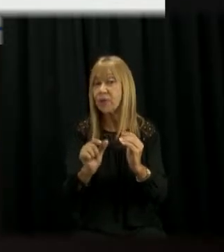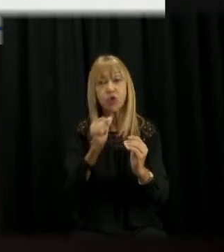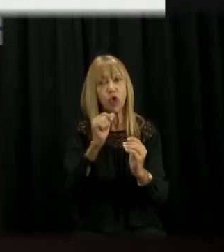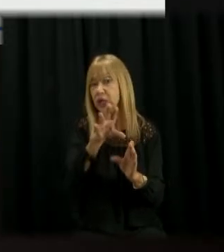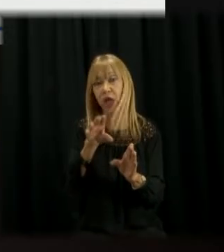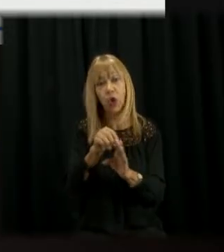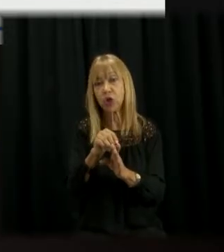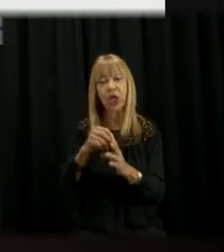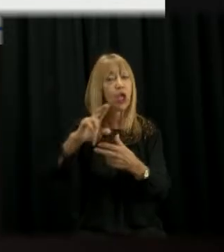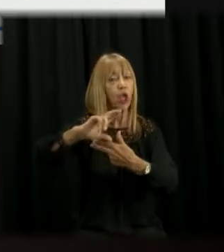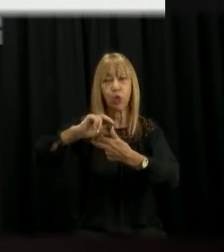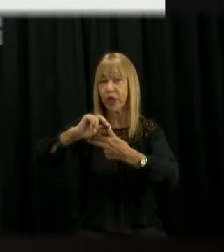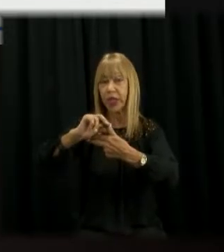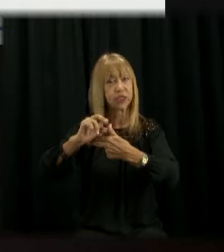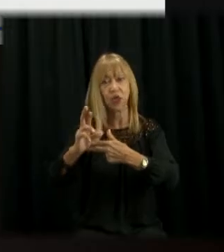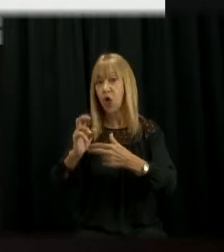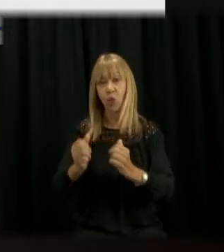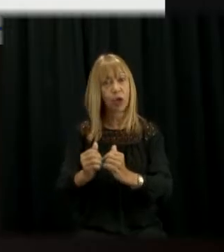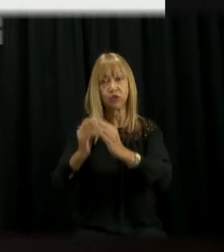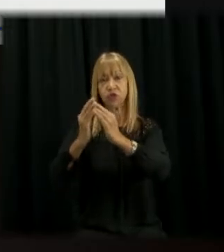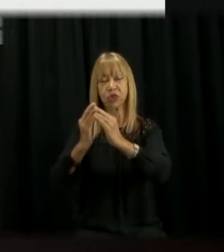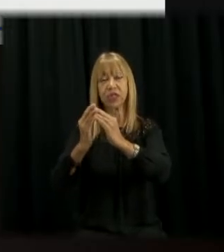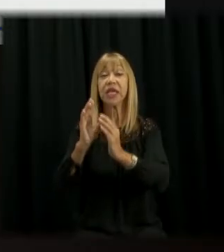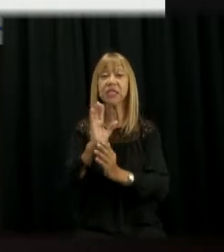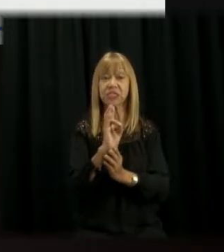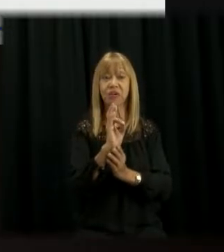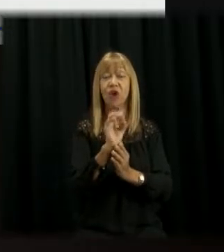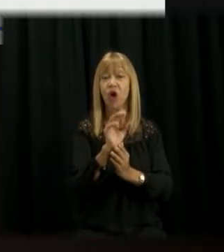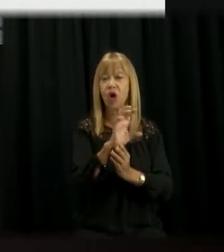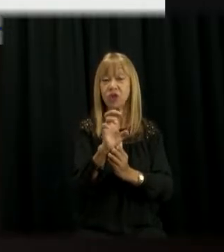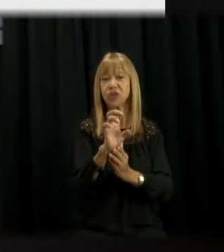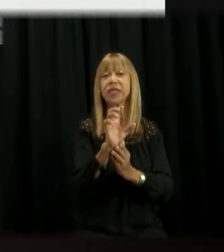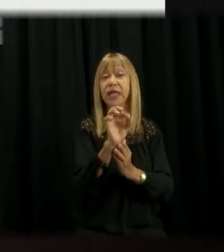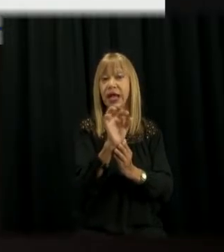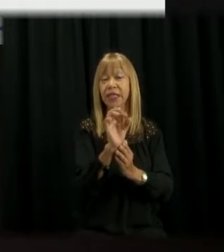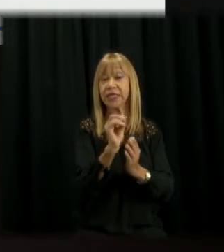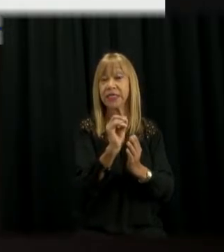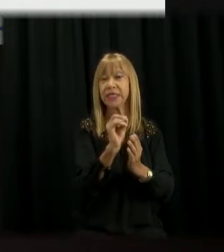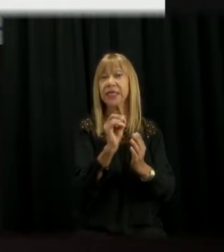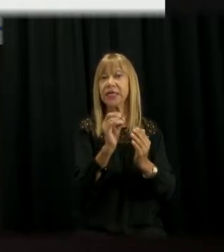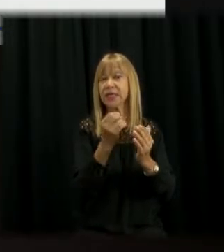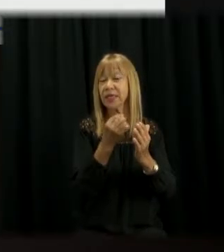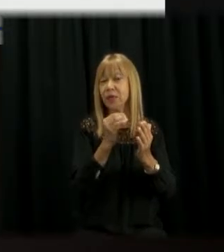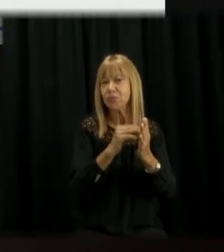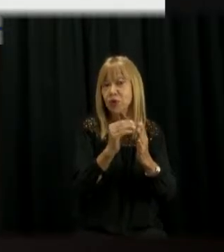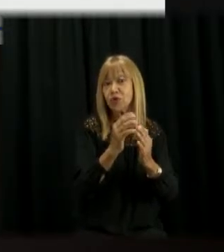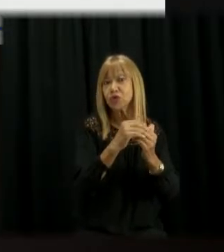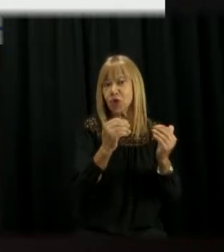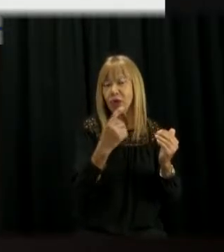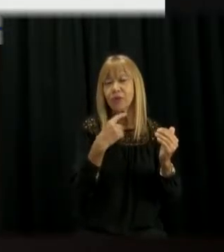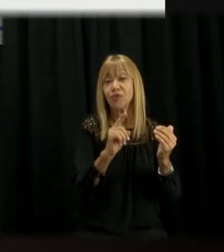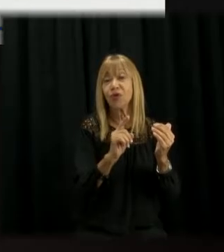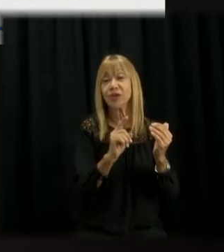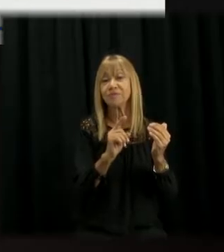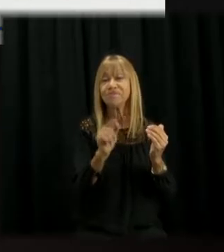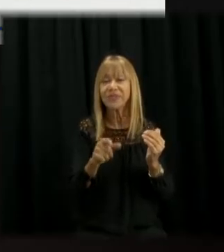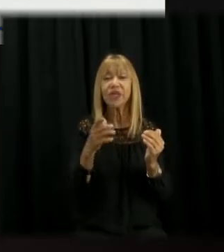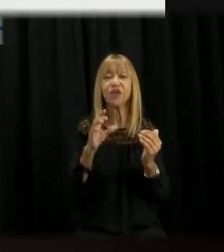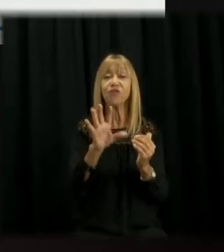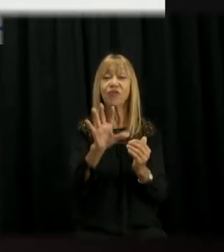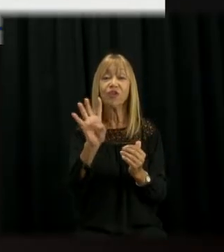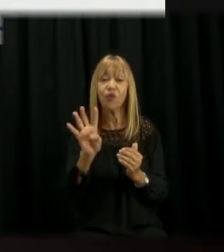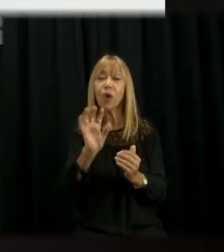capitales que van a reconstrucción de huracanes, de los cuales 790 millones van a esas agencias y